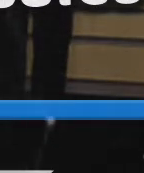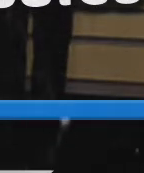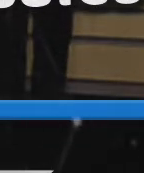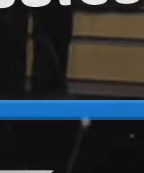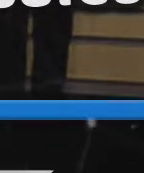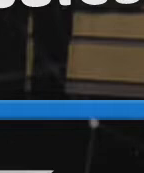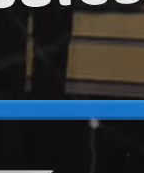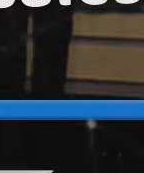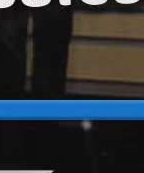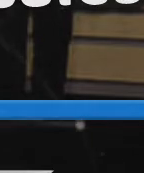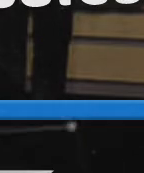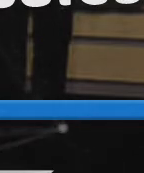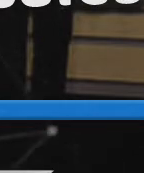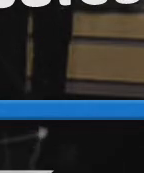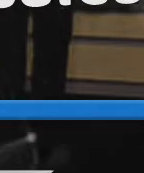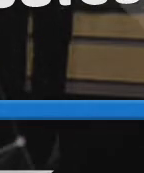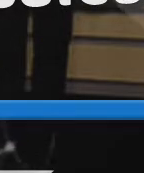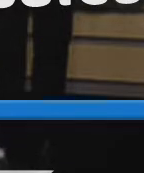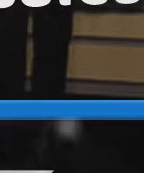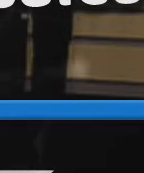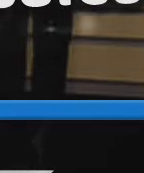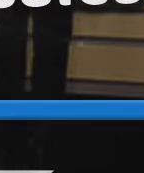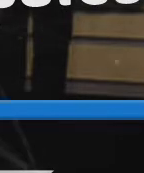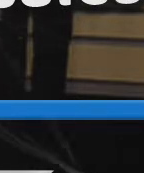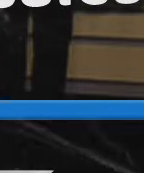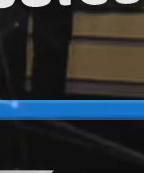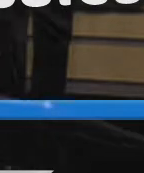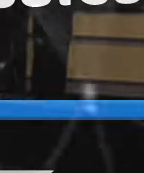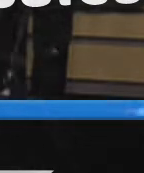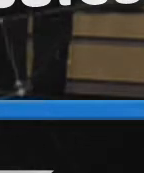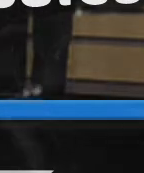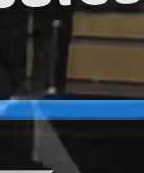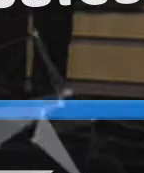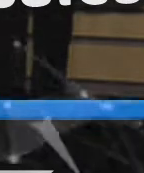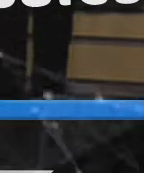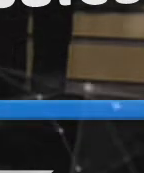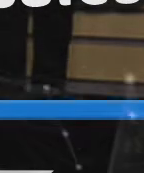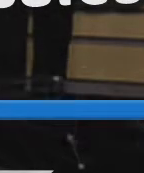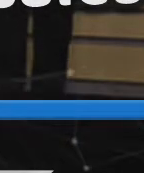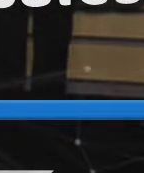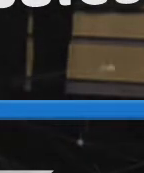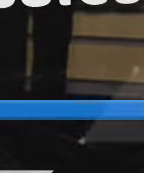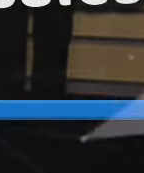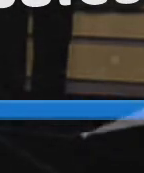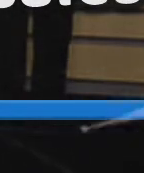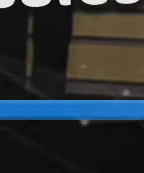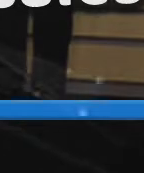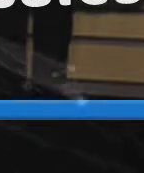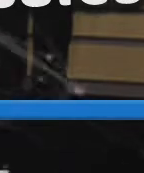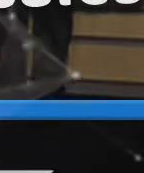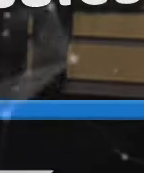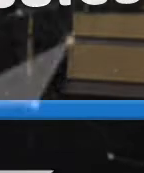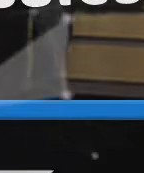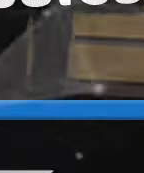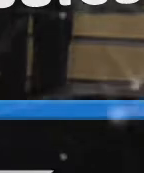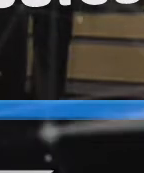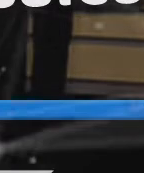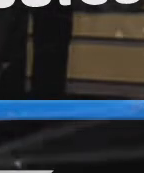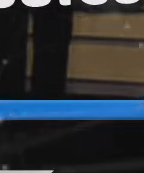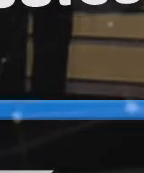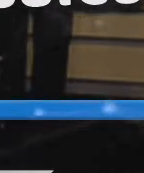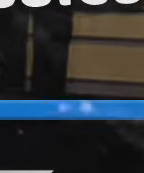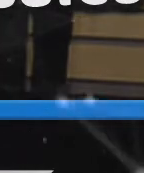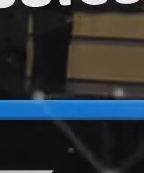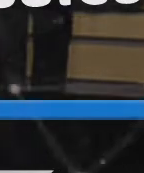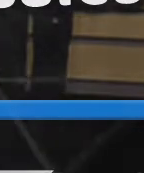video, comparte y suscríbete a Escucha Diario. La conferencia del presidente Andrés Manuel López Obrador en 5 minutos o menos.